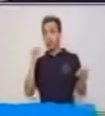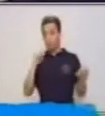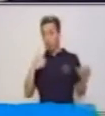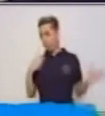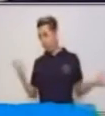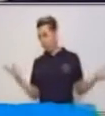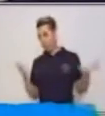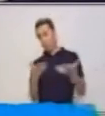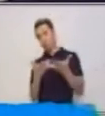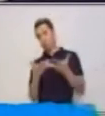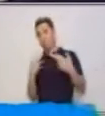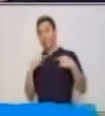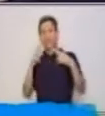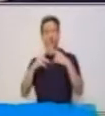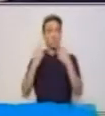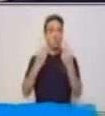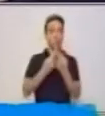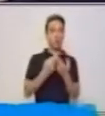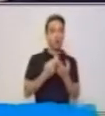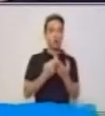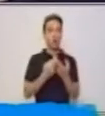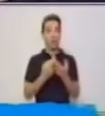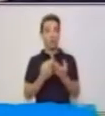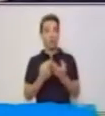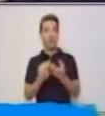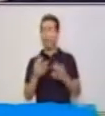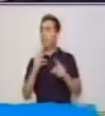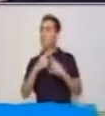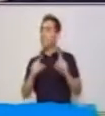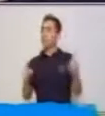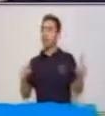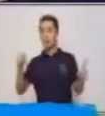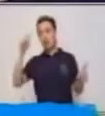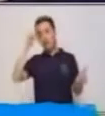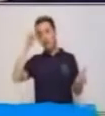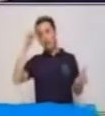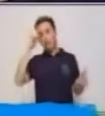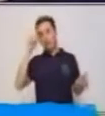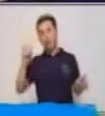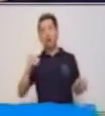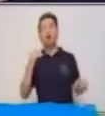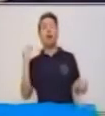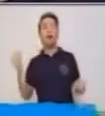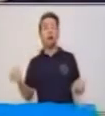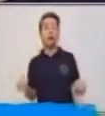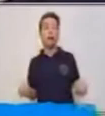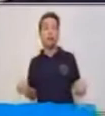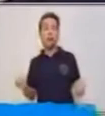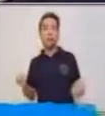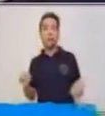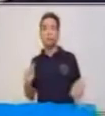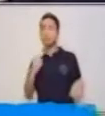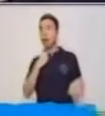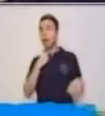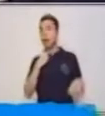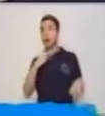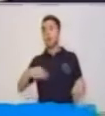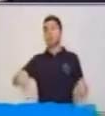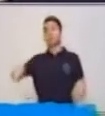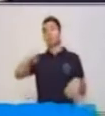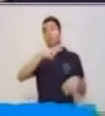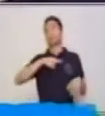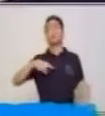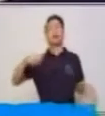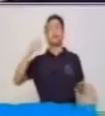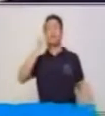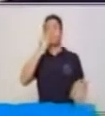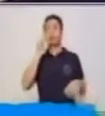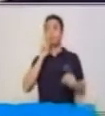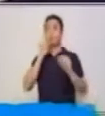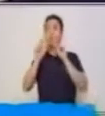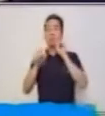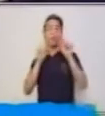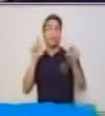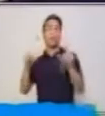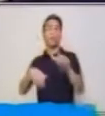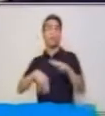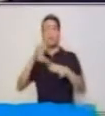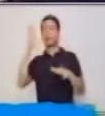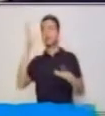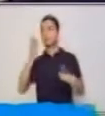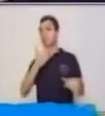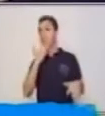donde juntarnos, algo muy negativo es que podríamos arriesgar a que las personas se enfermen mucho más fácil.